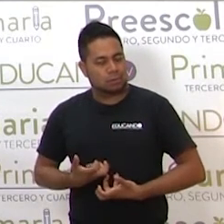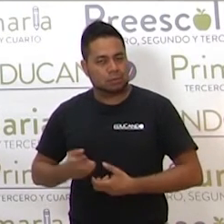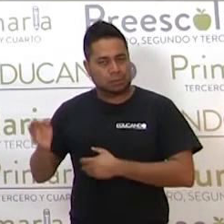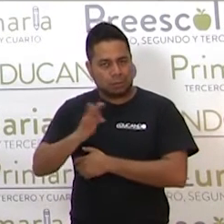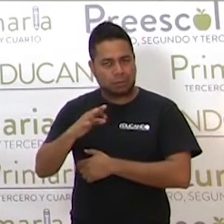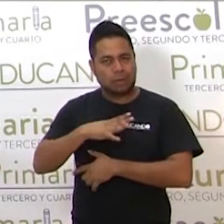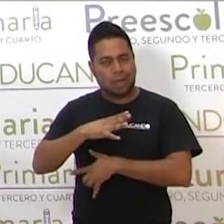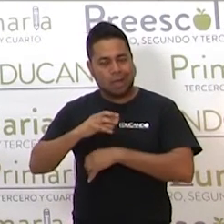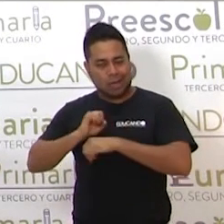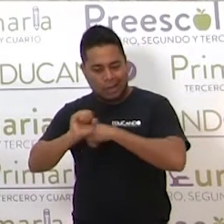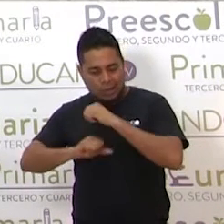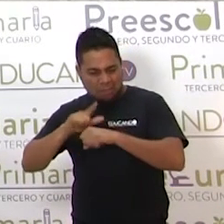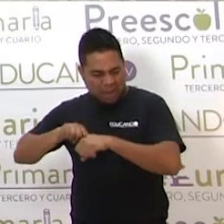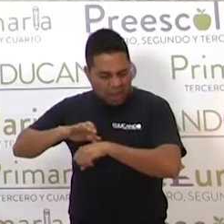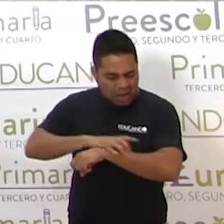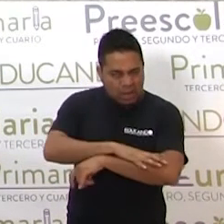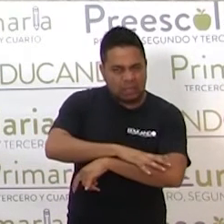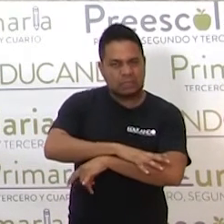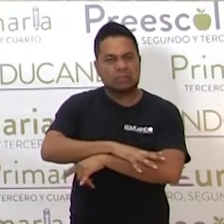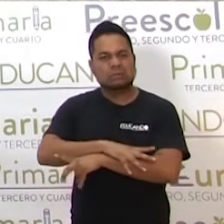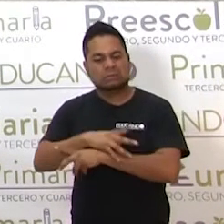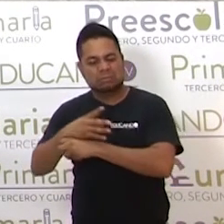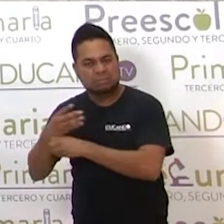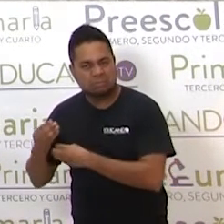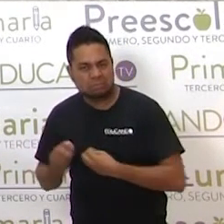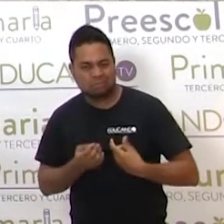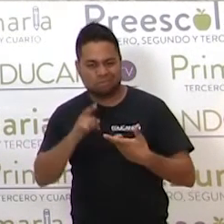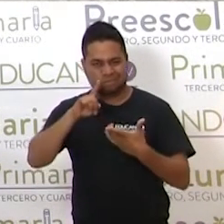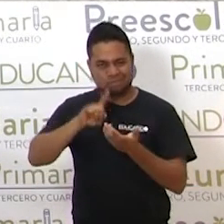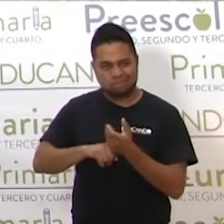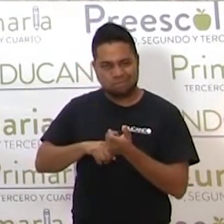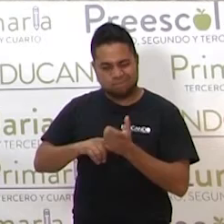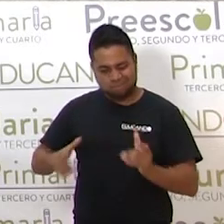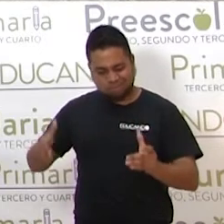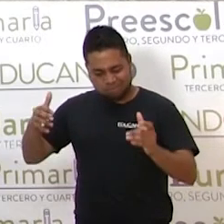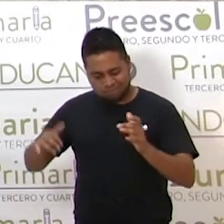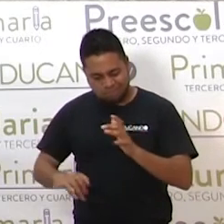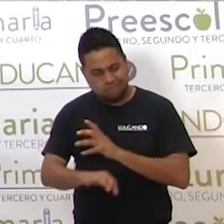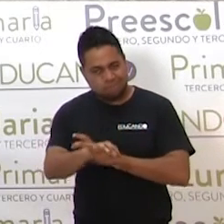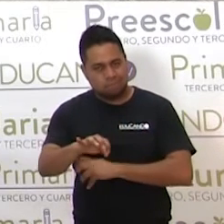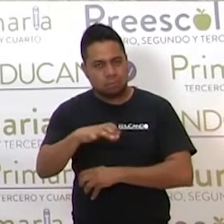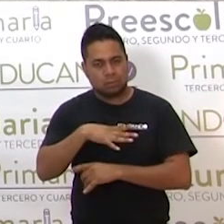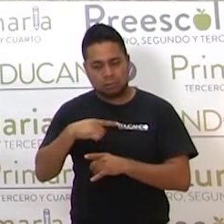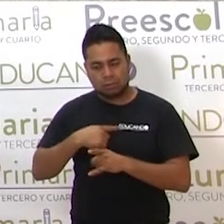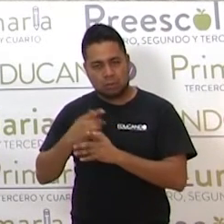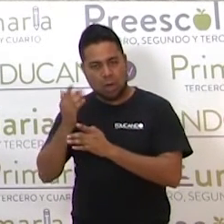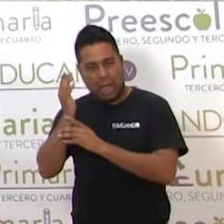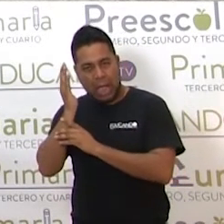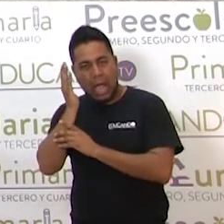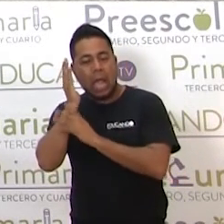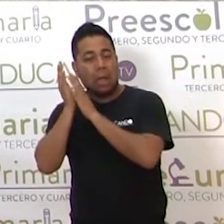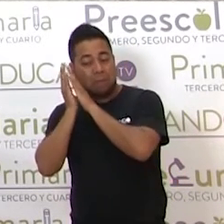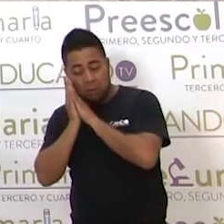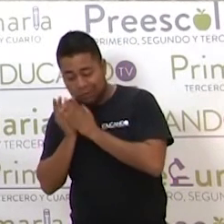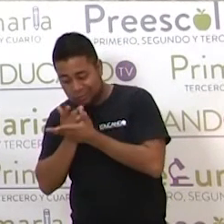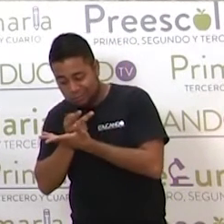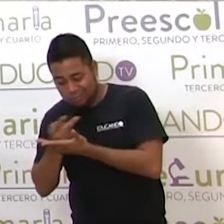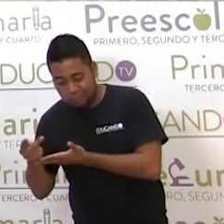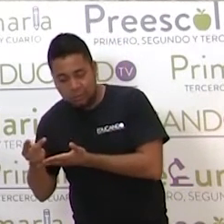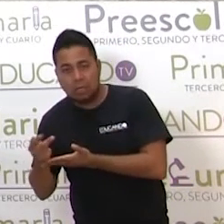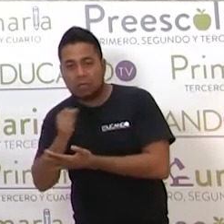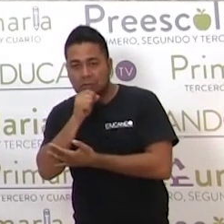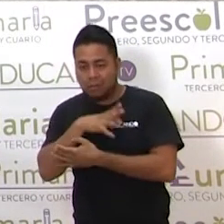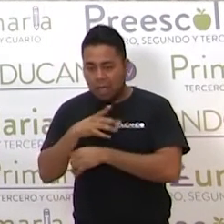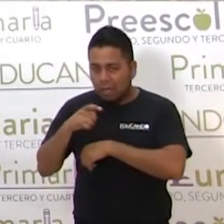que cucarachas aquí, entre las arrugas de los costales, donde yo me acuesto. Donde yo me acuesto también